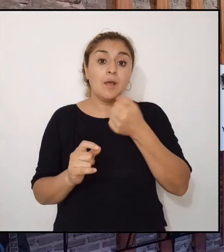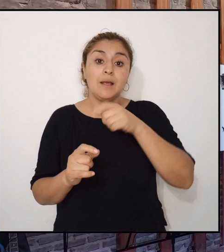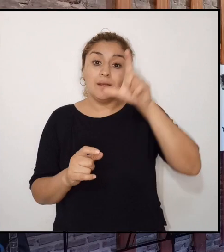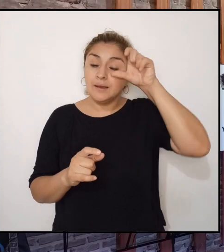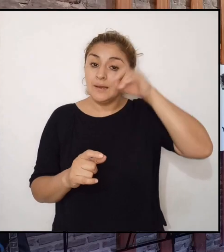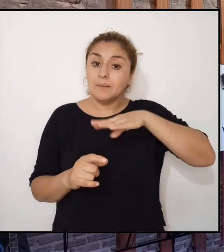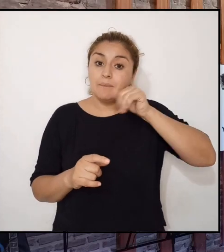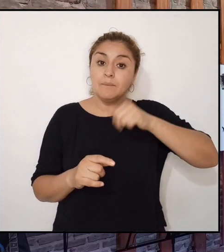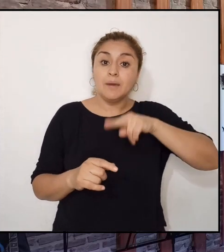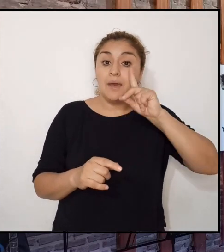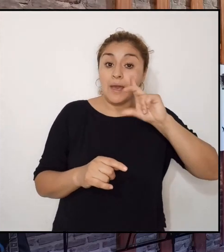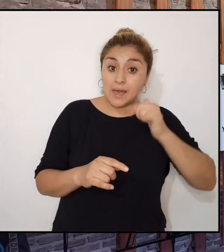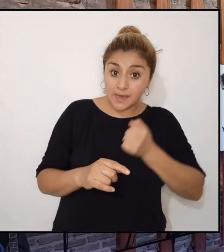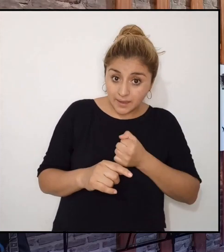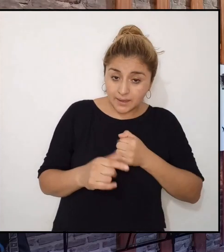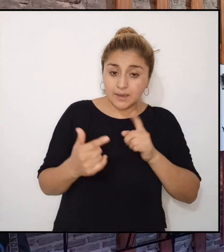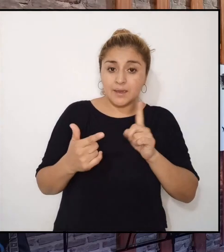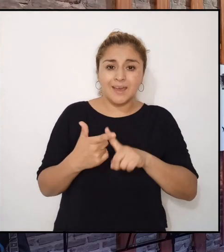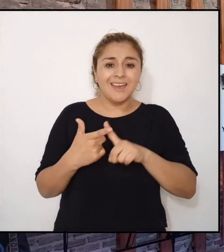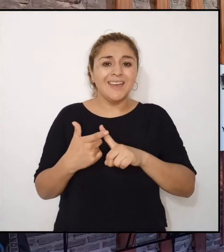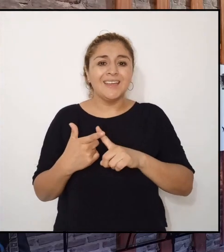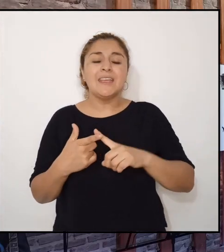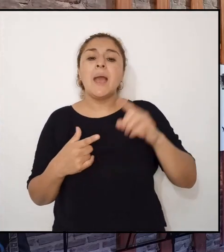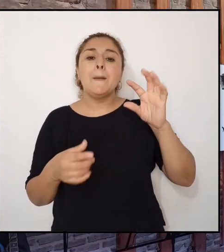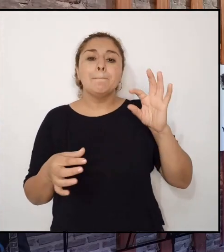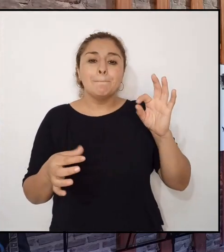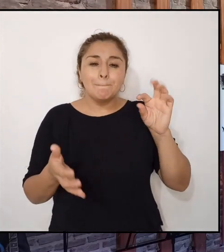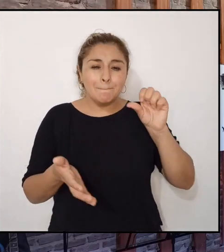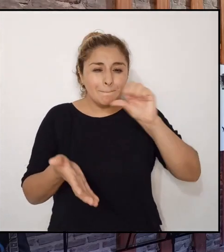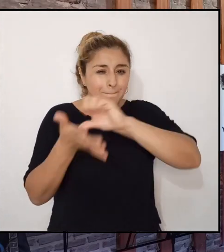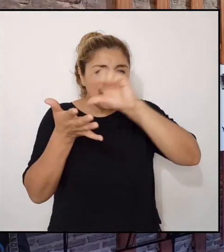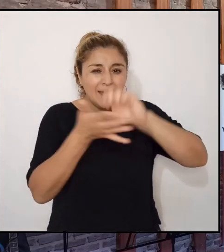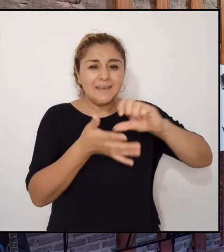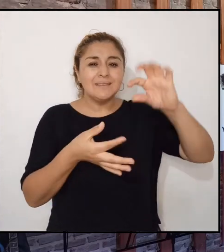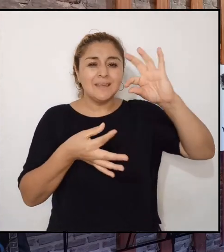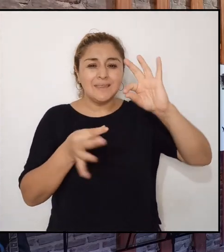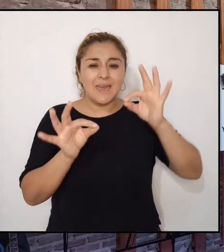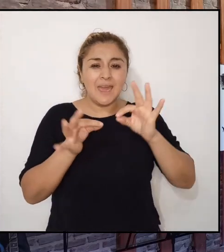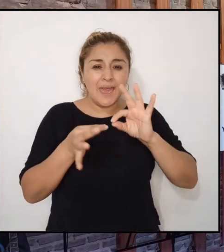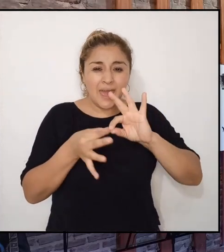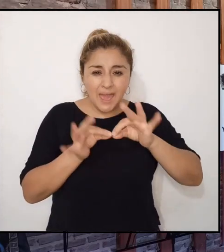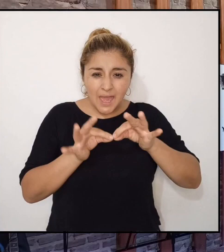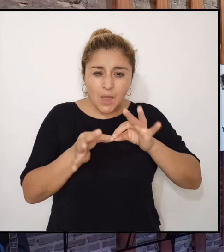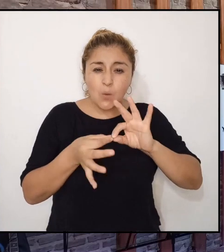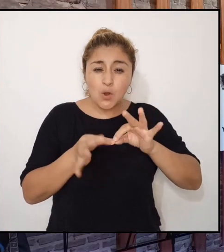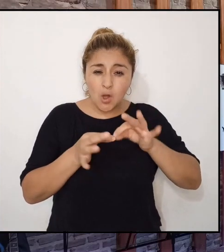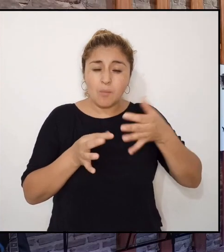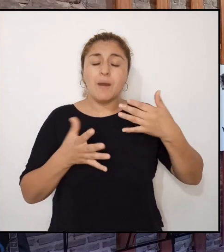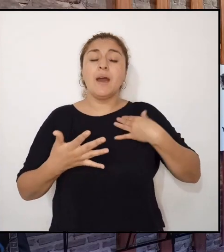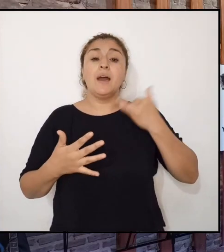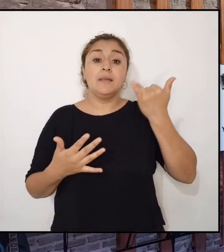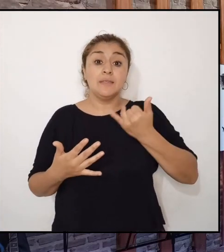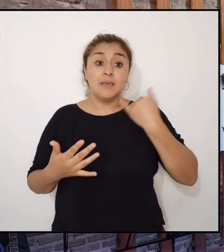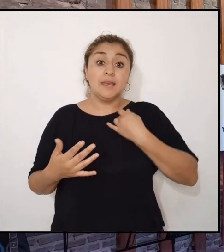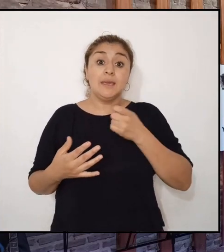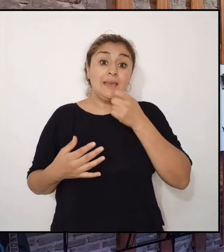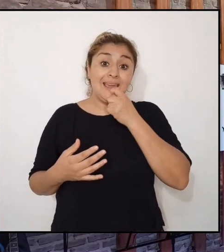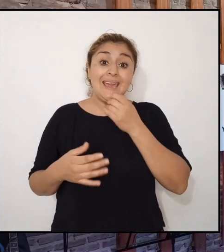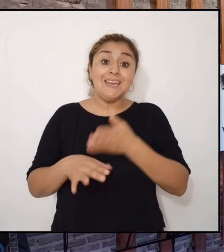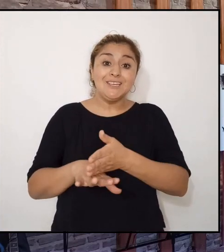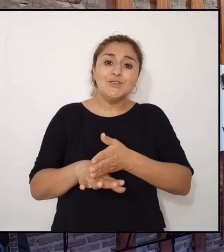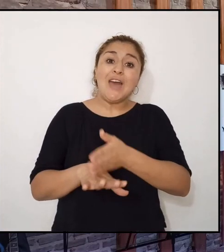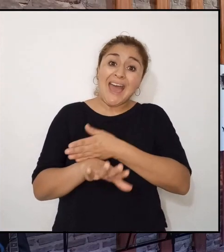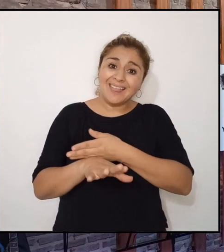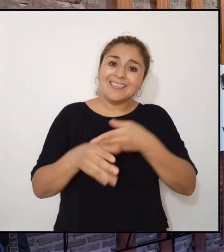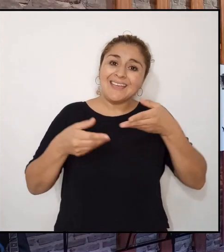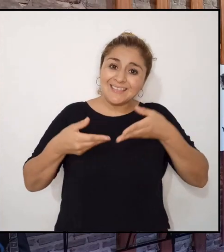Que lamentablemente en su gran mayoría hoy están alejados de Dios, pero cuando se fundaron, fueron fundados por personas que conocían las